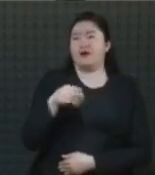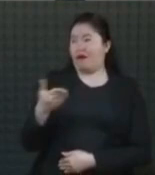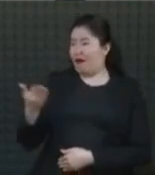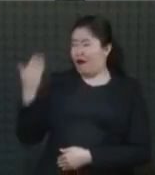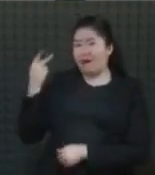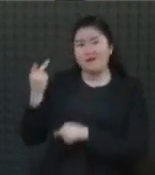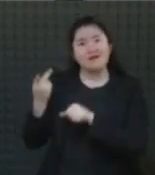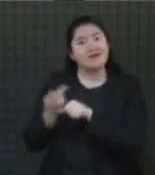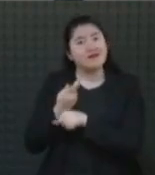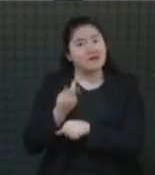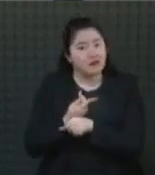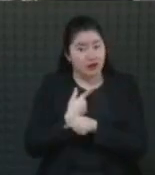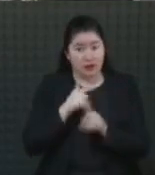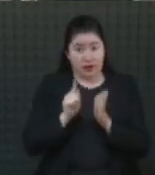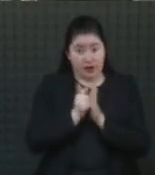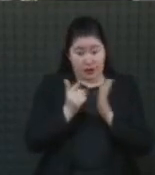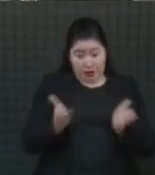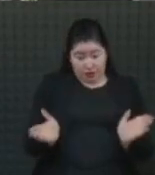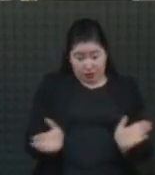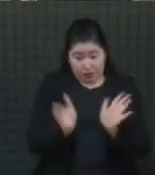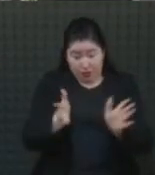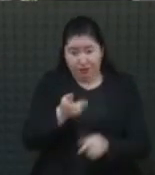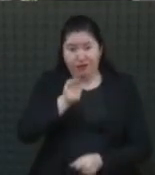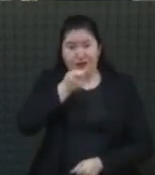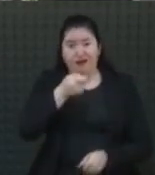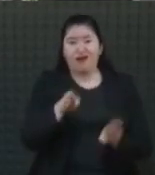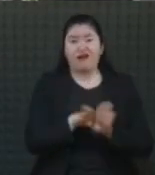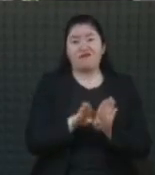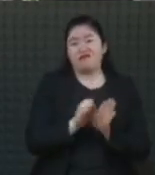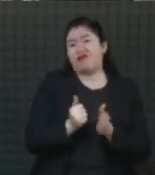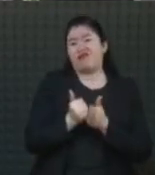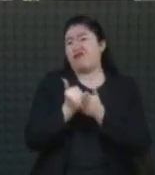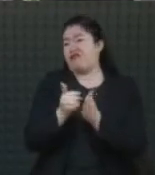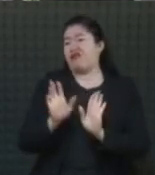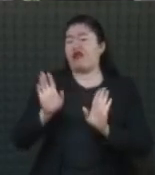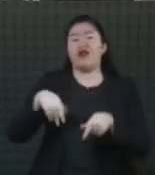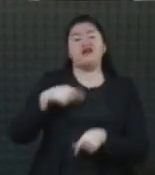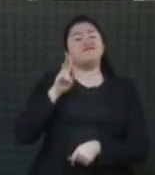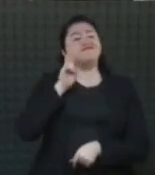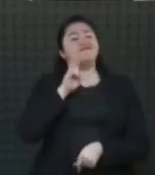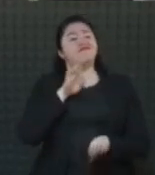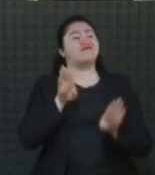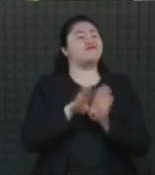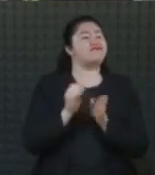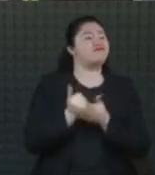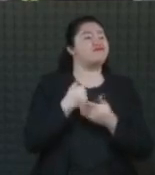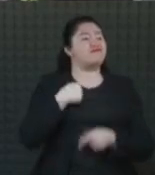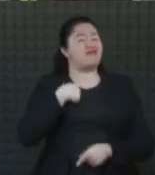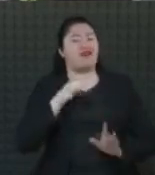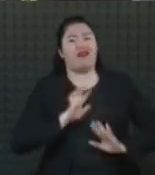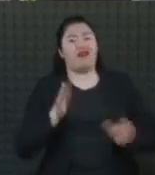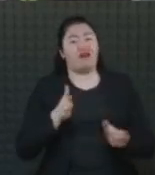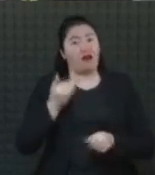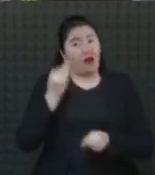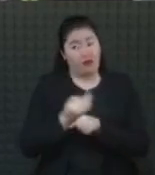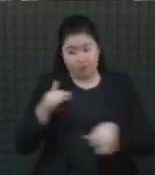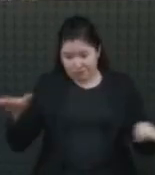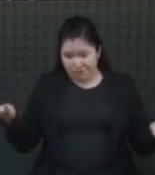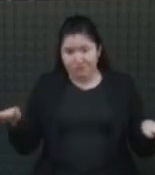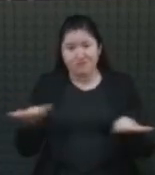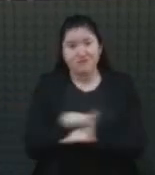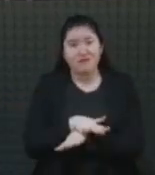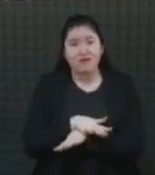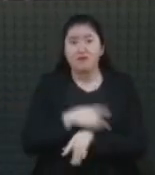a la lectura eran sobre todo demagogia. Y aquí cambió, aquí cambió. Aquí las campañas de fomento a la lectura son